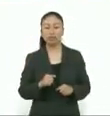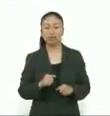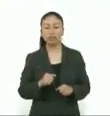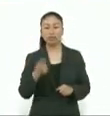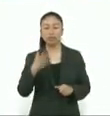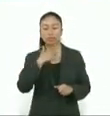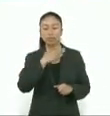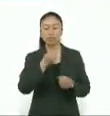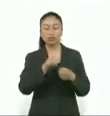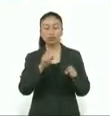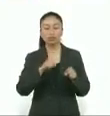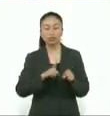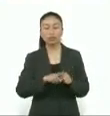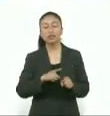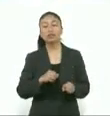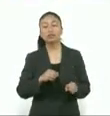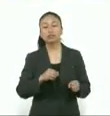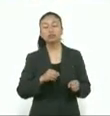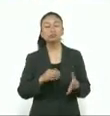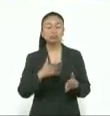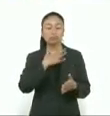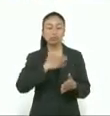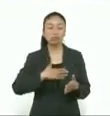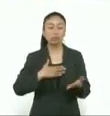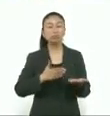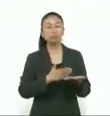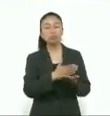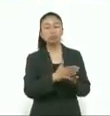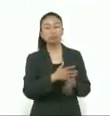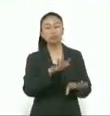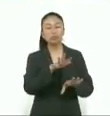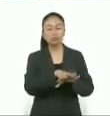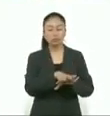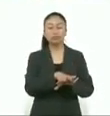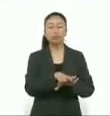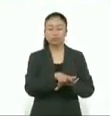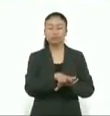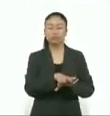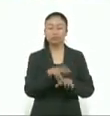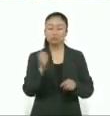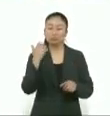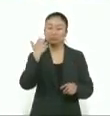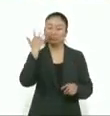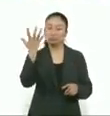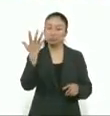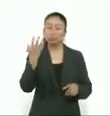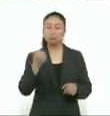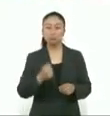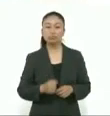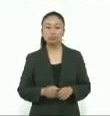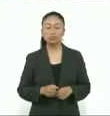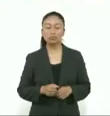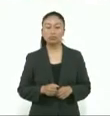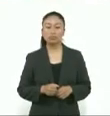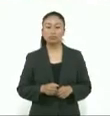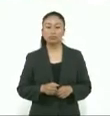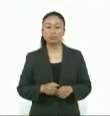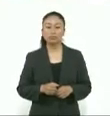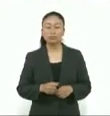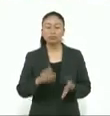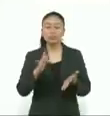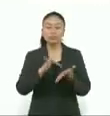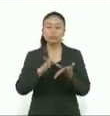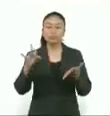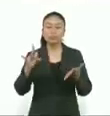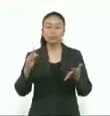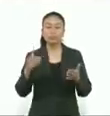sociedad más justa, equitativa e incluyente. Gracias a este movimiento, al